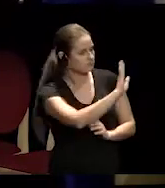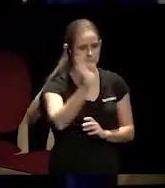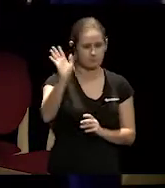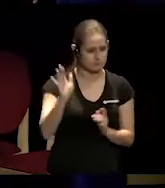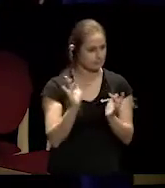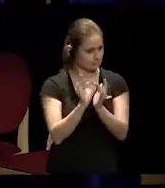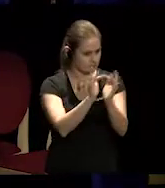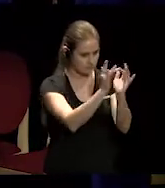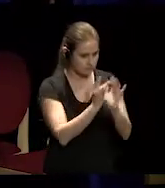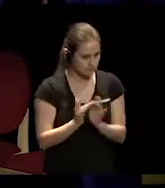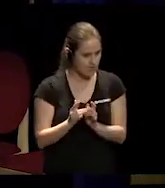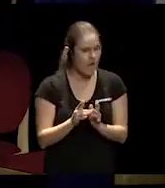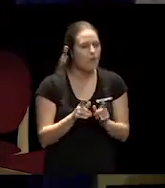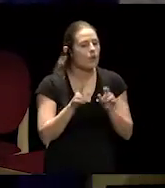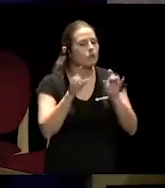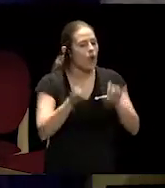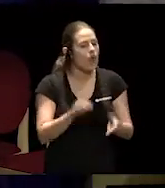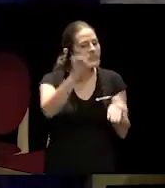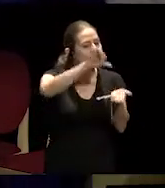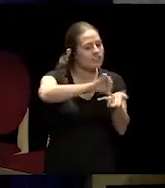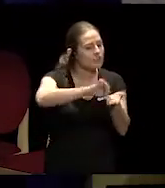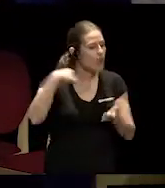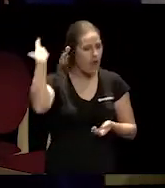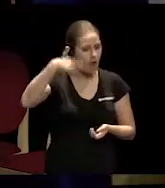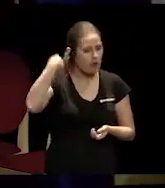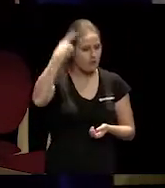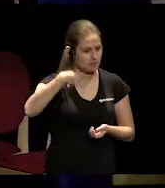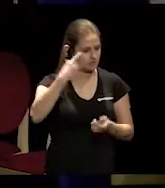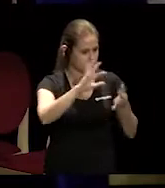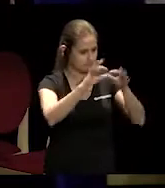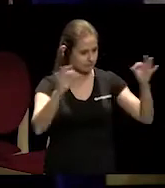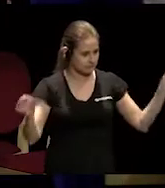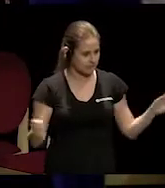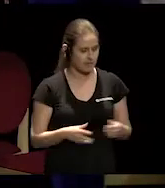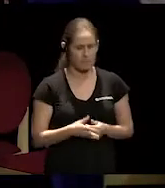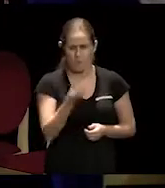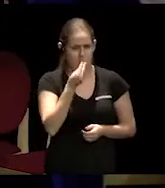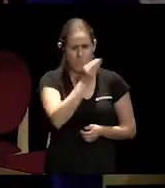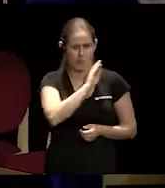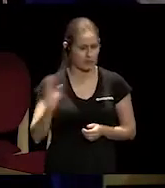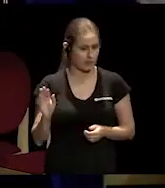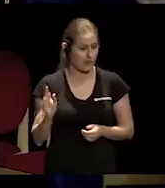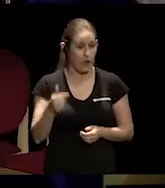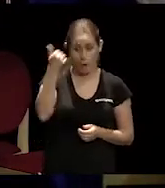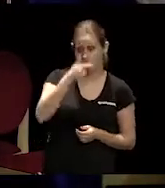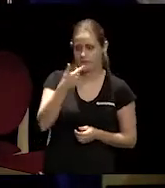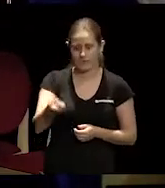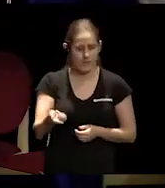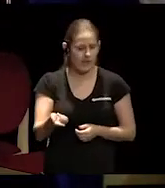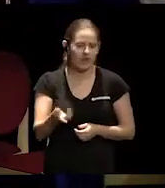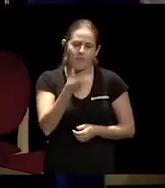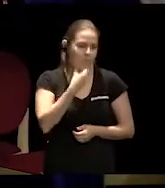Estoy justo en el centro de Londres. Qué maravillosos fueron los Juegos Olímpicos londinenses con Catherine desfilando.